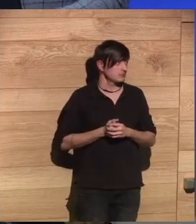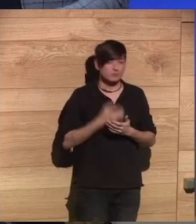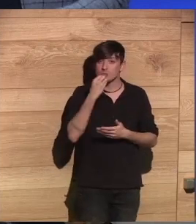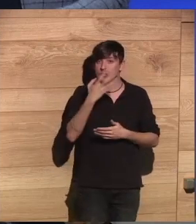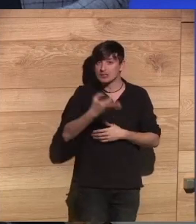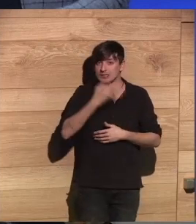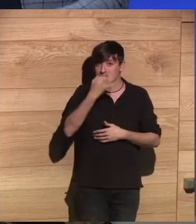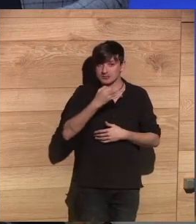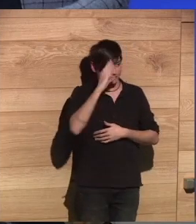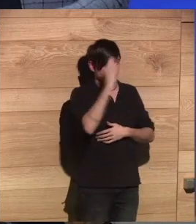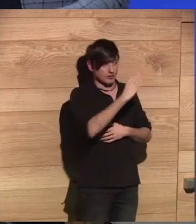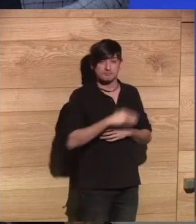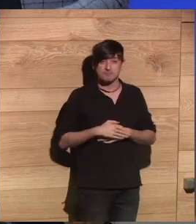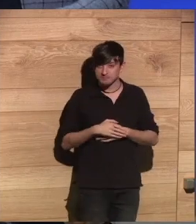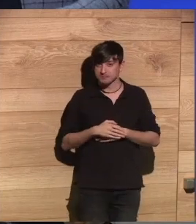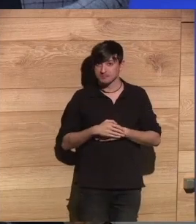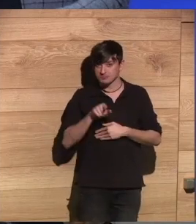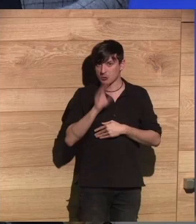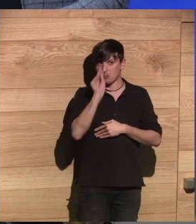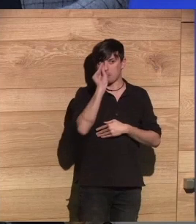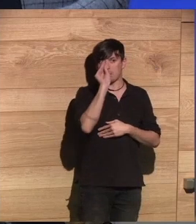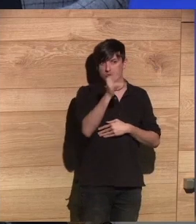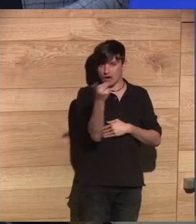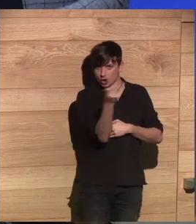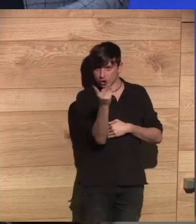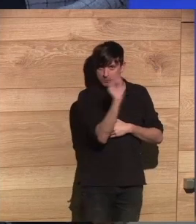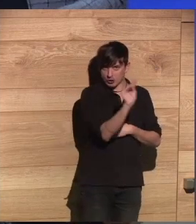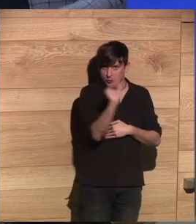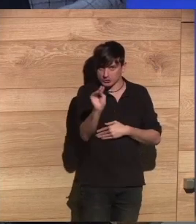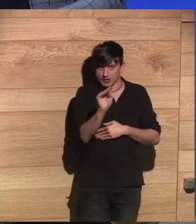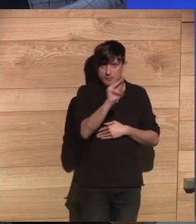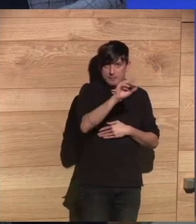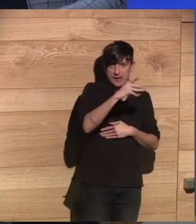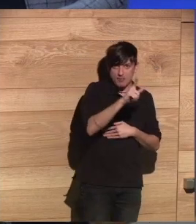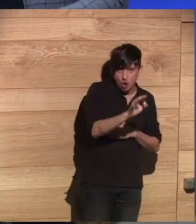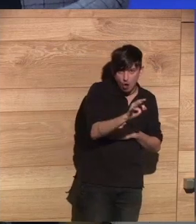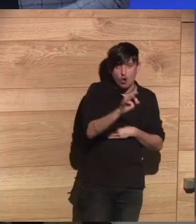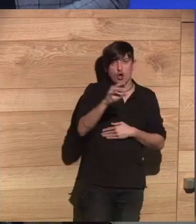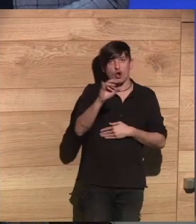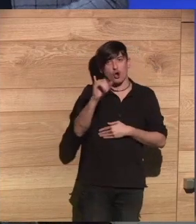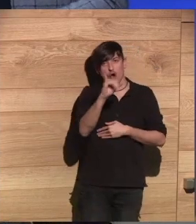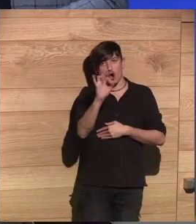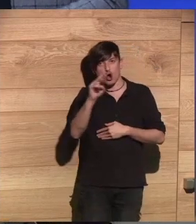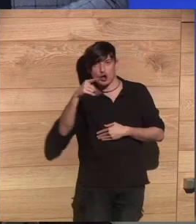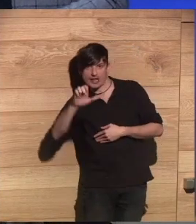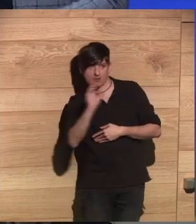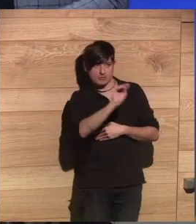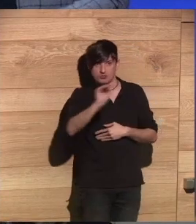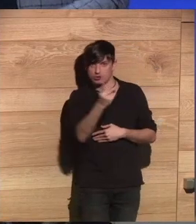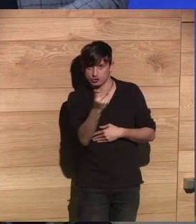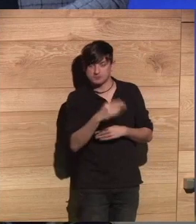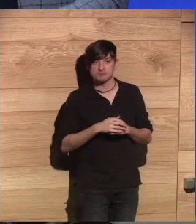Buenas tardes. Hola. Esta es una pregunta para los dos, para Pablo Eras Casado y Jorge Dresnes. Ustedes han